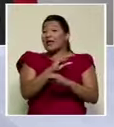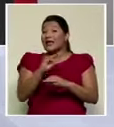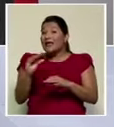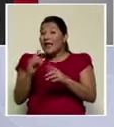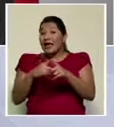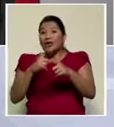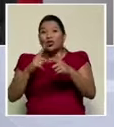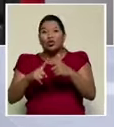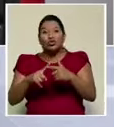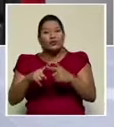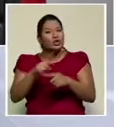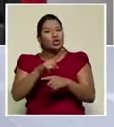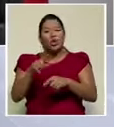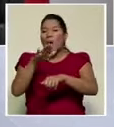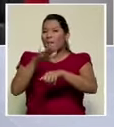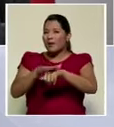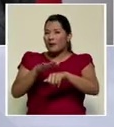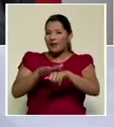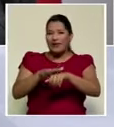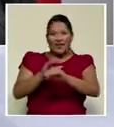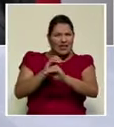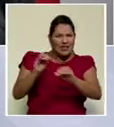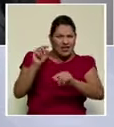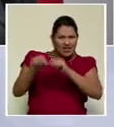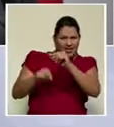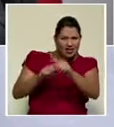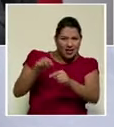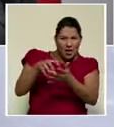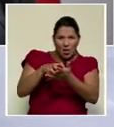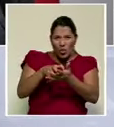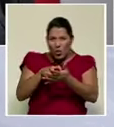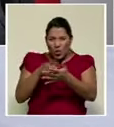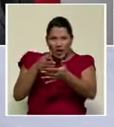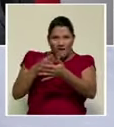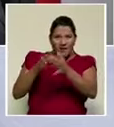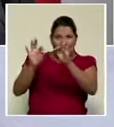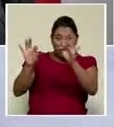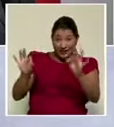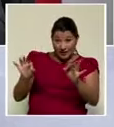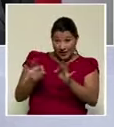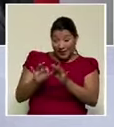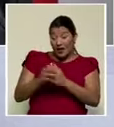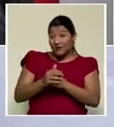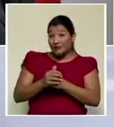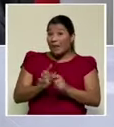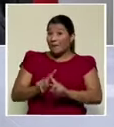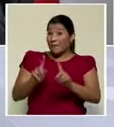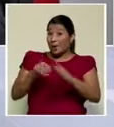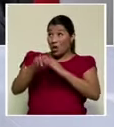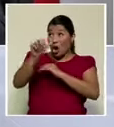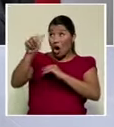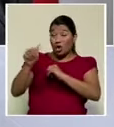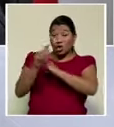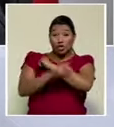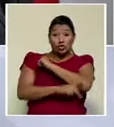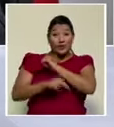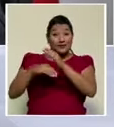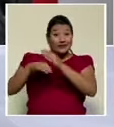pueda ser objeto de ninguna interpretación. Y eso está muy lejos de otros países en la región que lamentablemente o